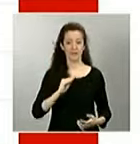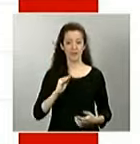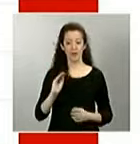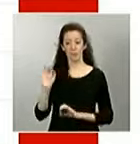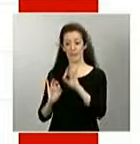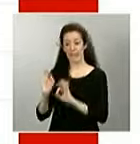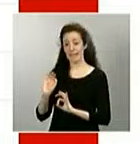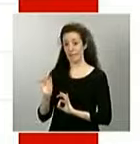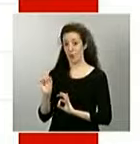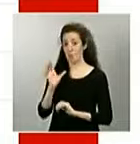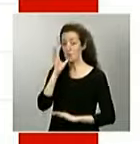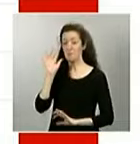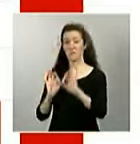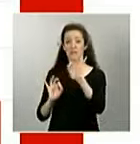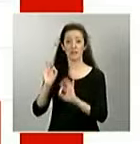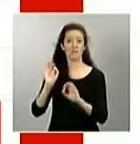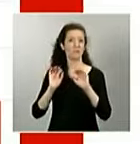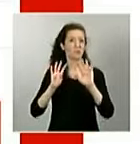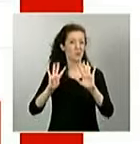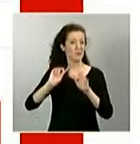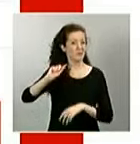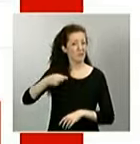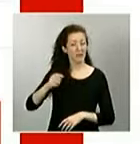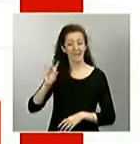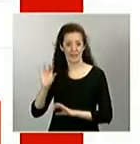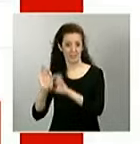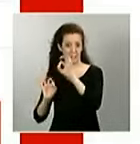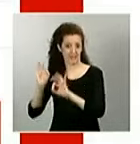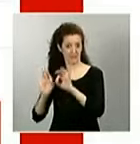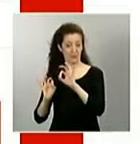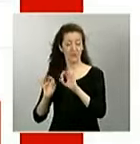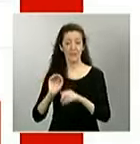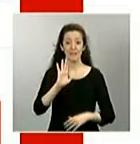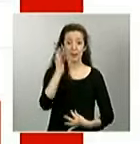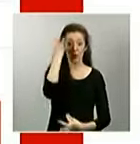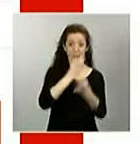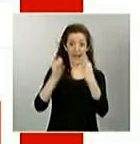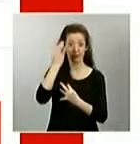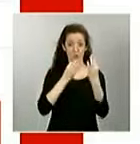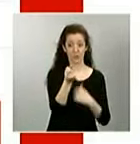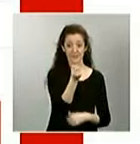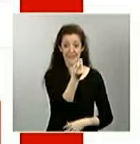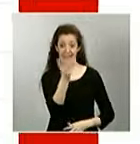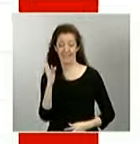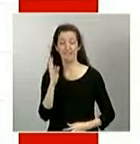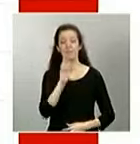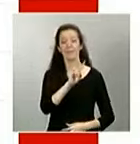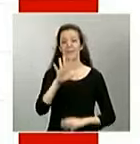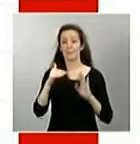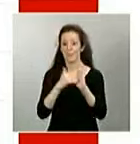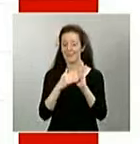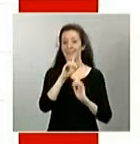situamos en el 9,15%, pero sí en términos absolutos, 25.194 personas